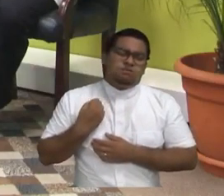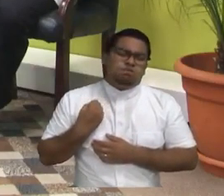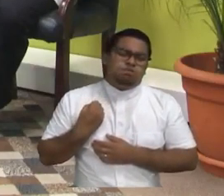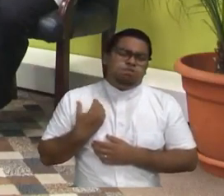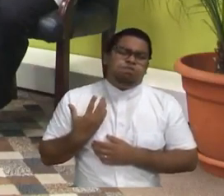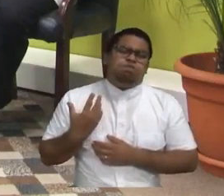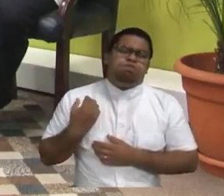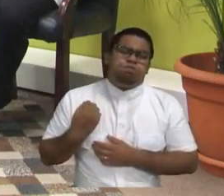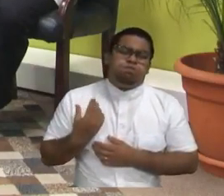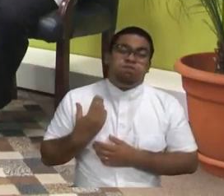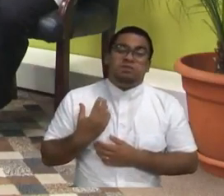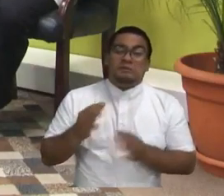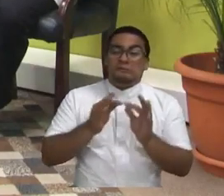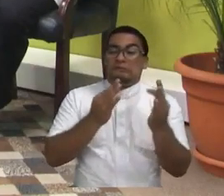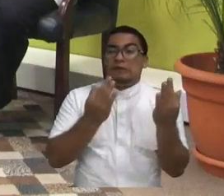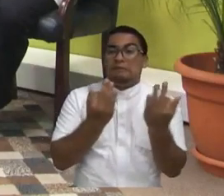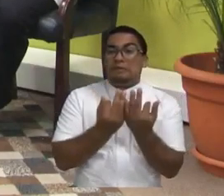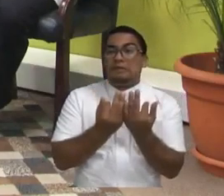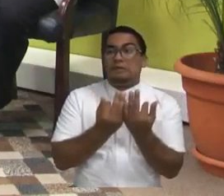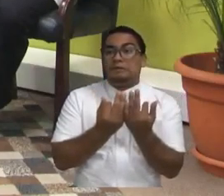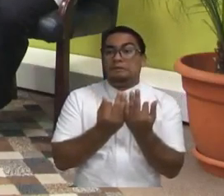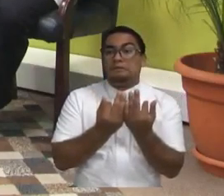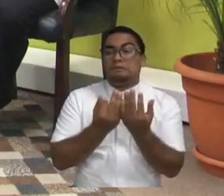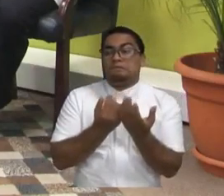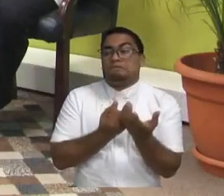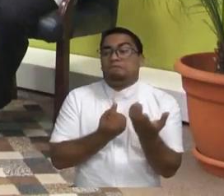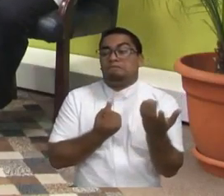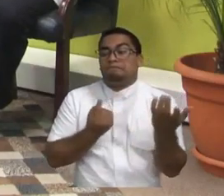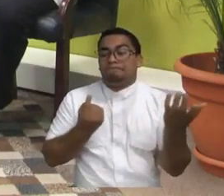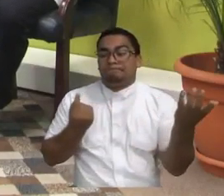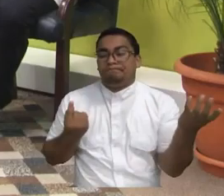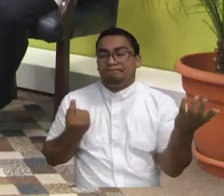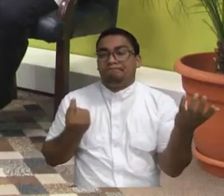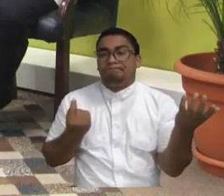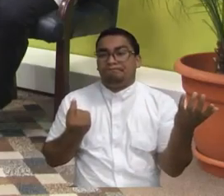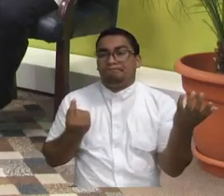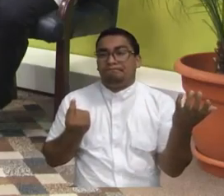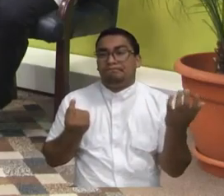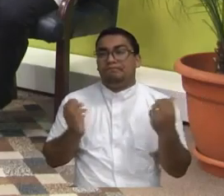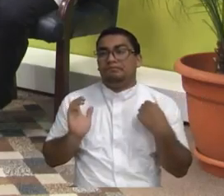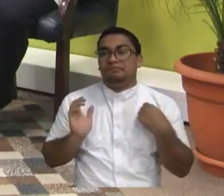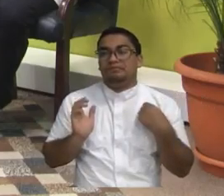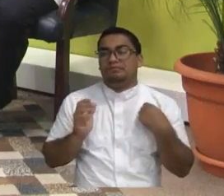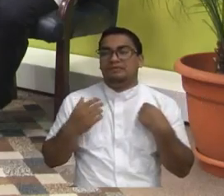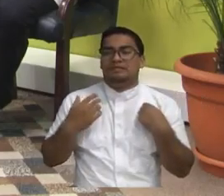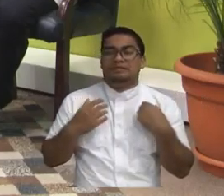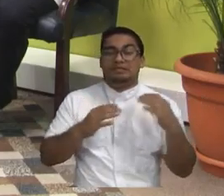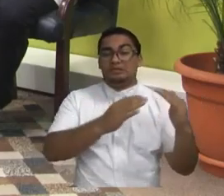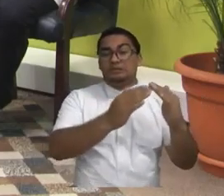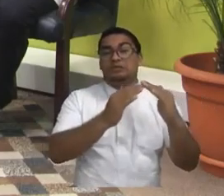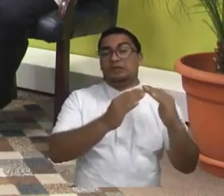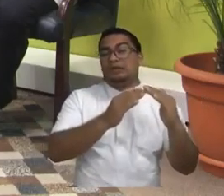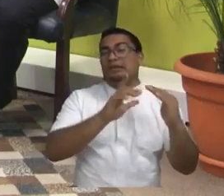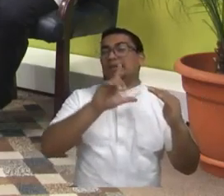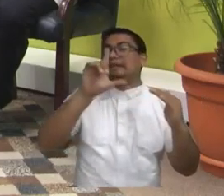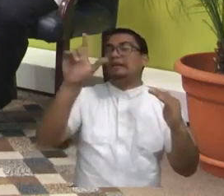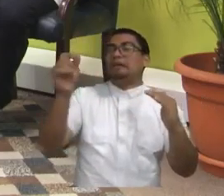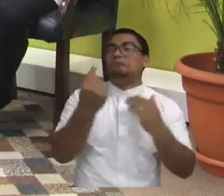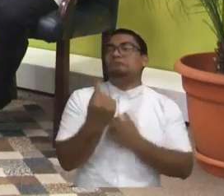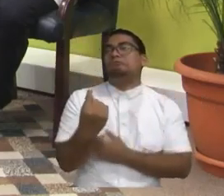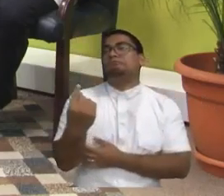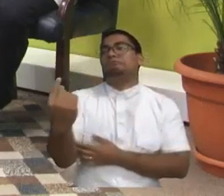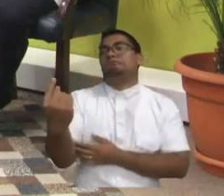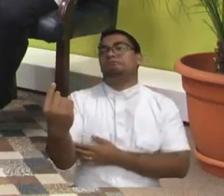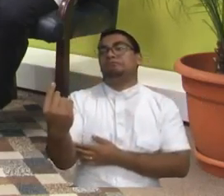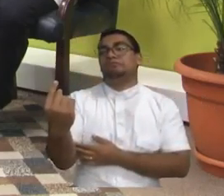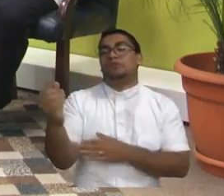dolor de dejar a sus seres queridos, porque tenía que ser aislado a grandes kilómetros lejos de la ciudad para no contaminar